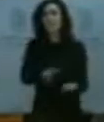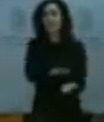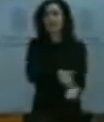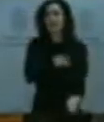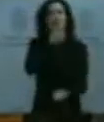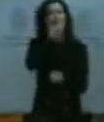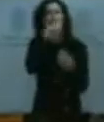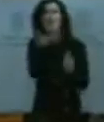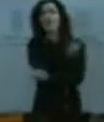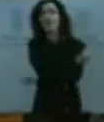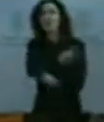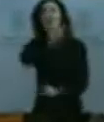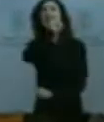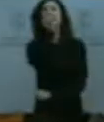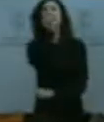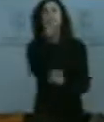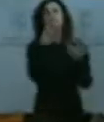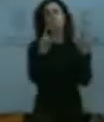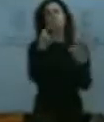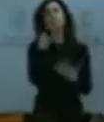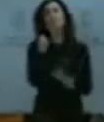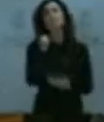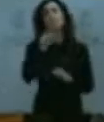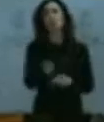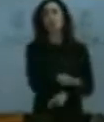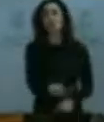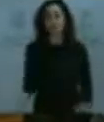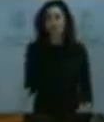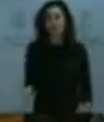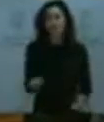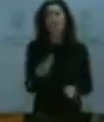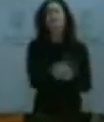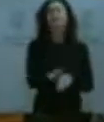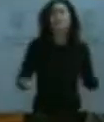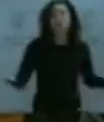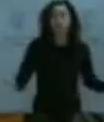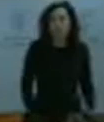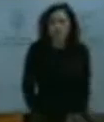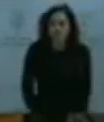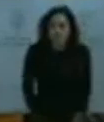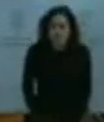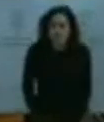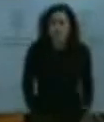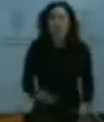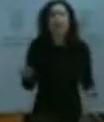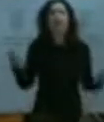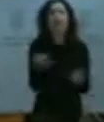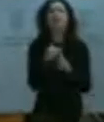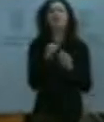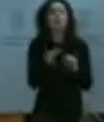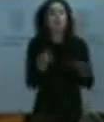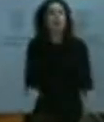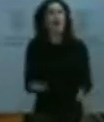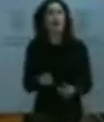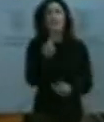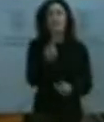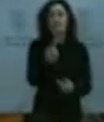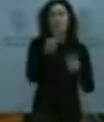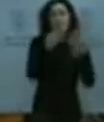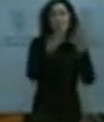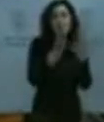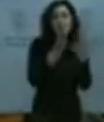millones. ¿Y el resto qué? ¿Qué pasará con los 1.892 restantes? Muchos nos tememos que la